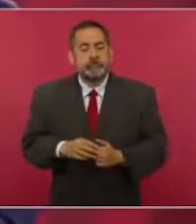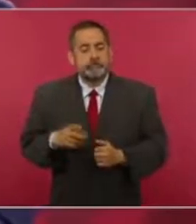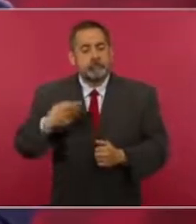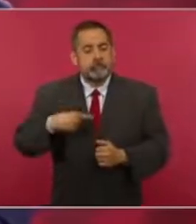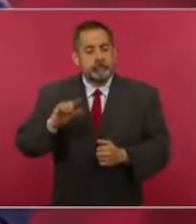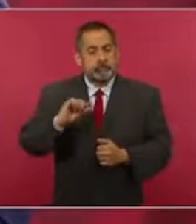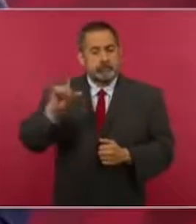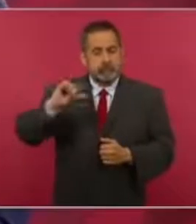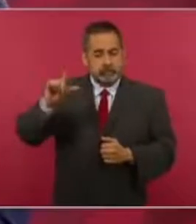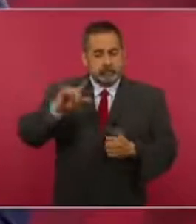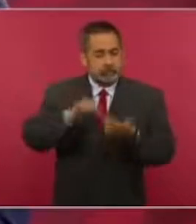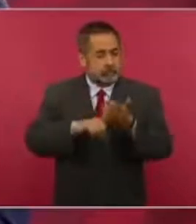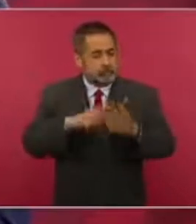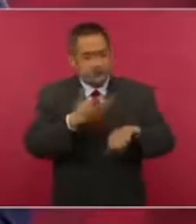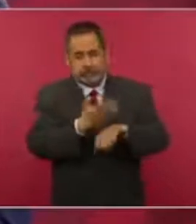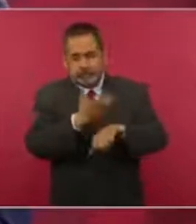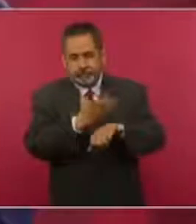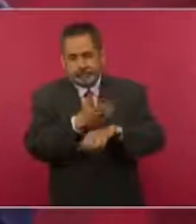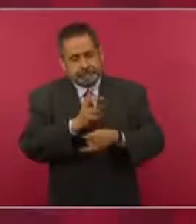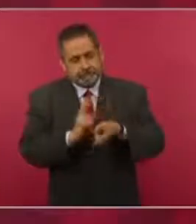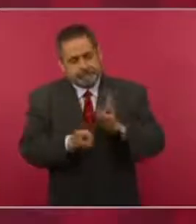funcionarios del gobierno de Estados Unidos,